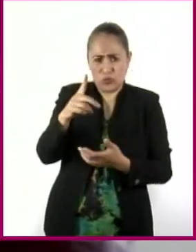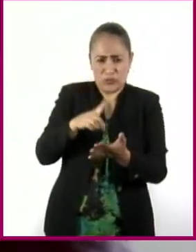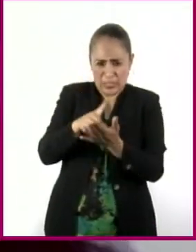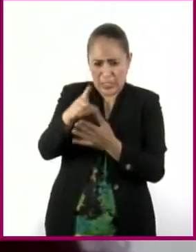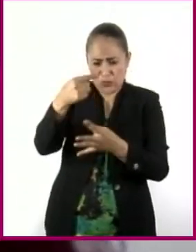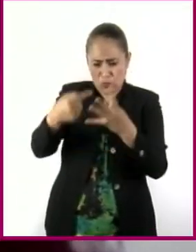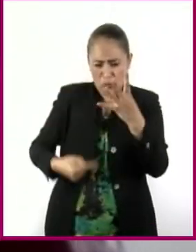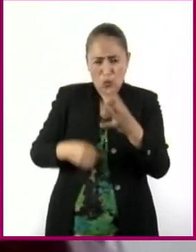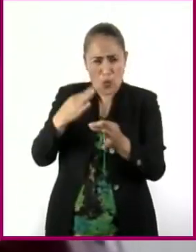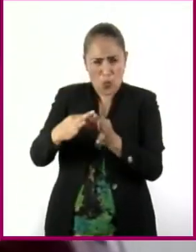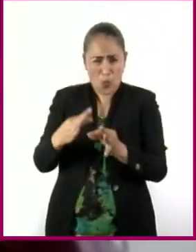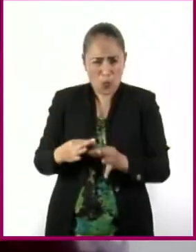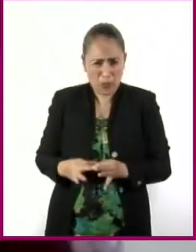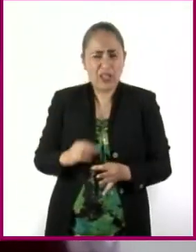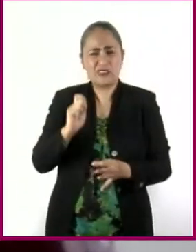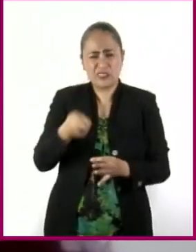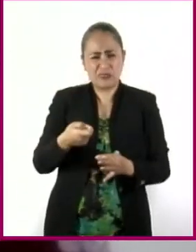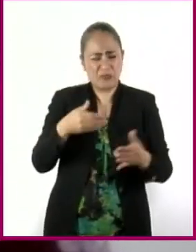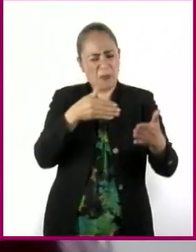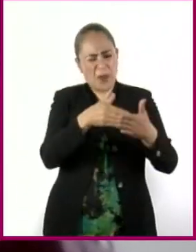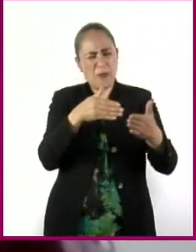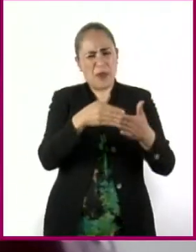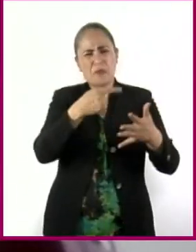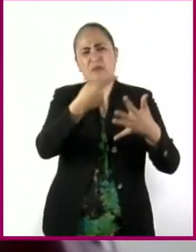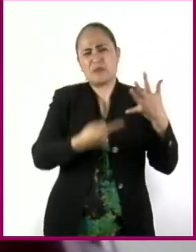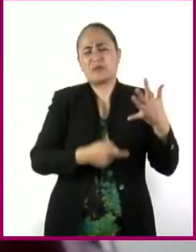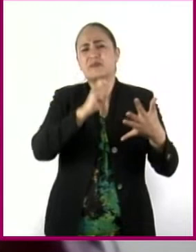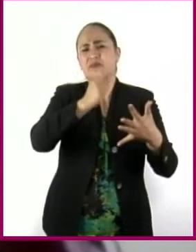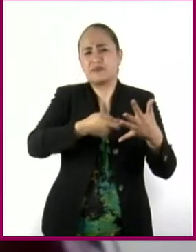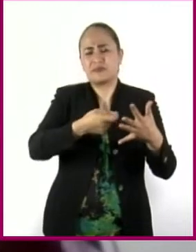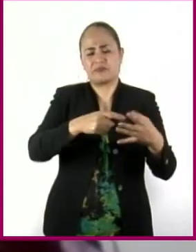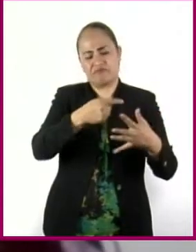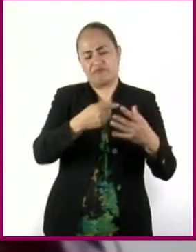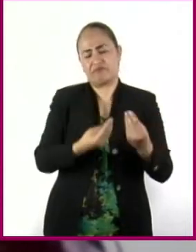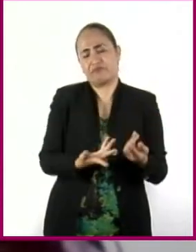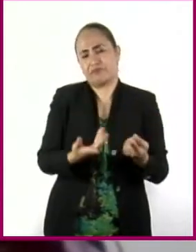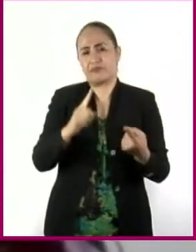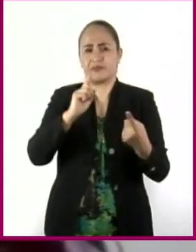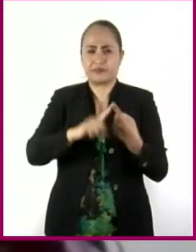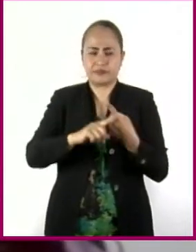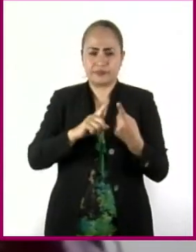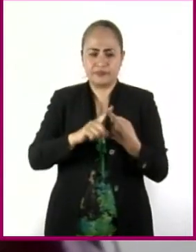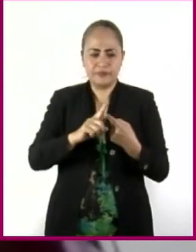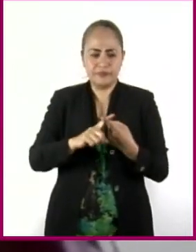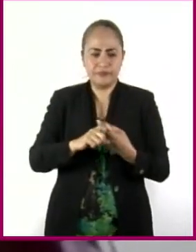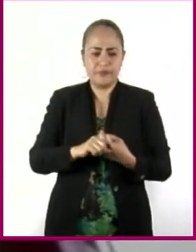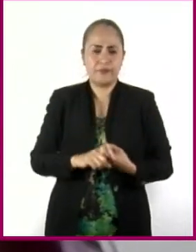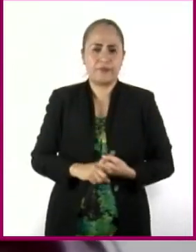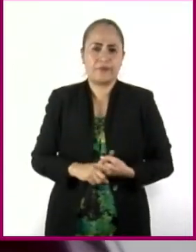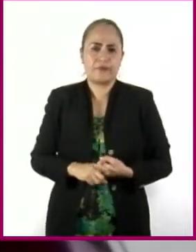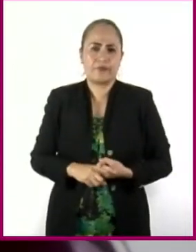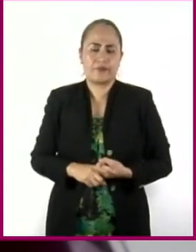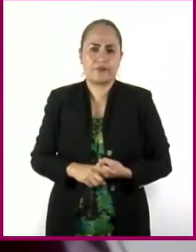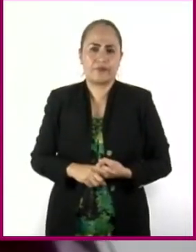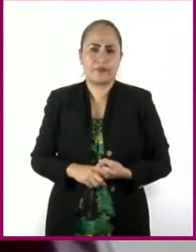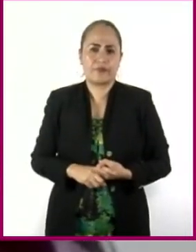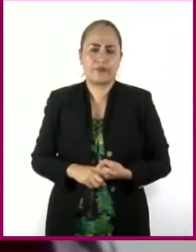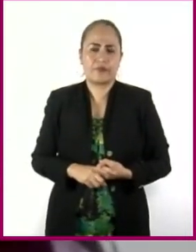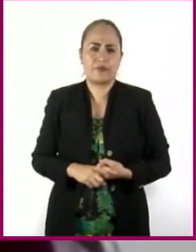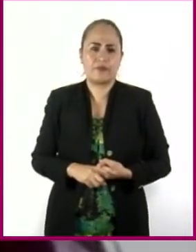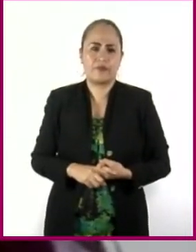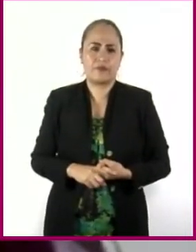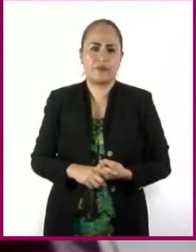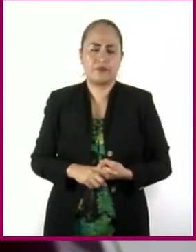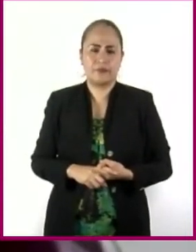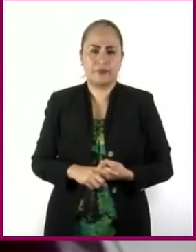varios retos. Me parece que uno está en el conocer justamente